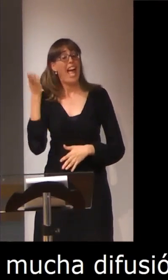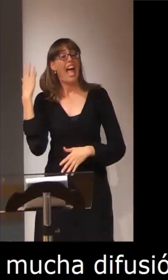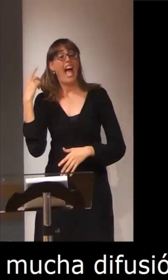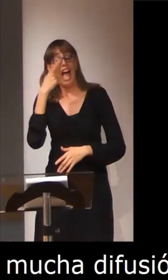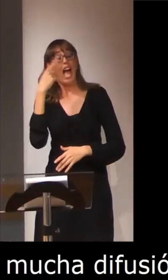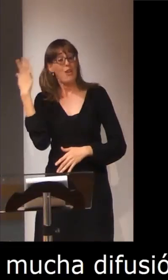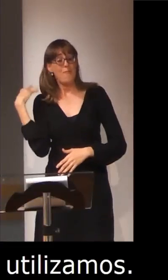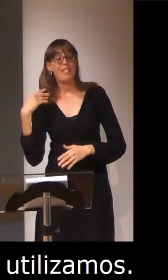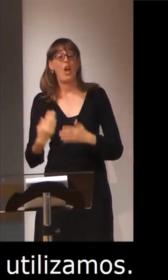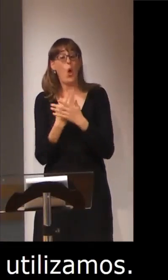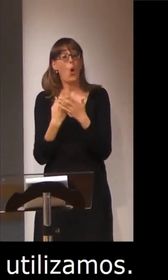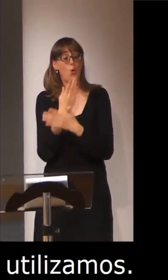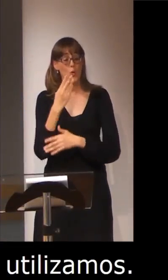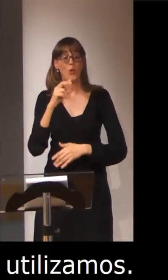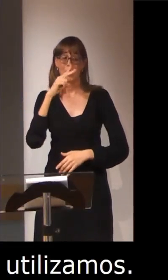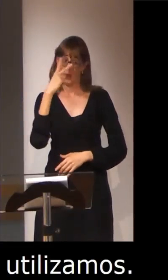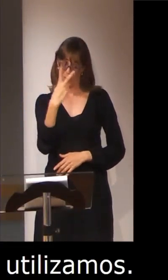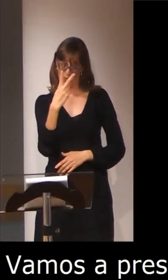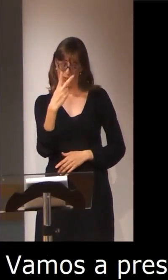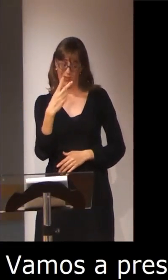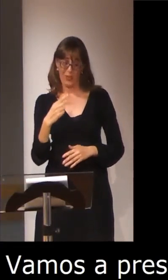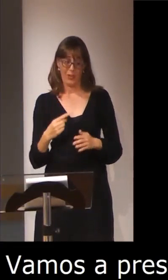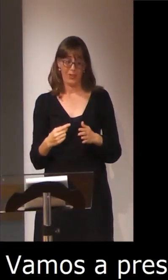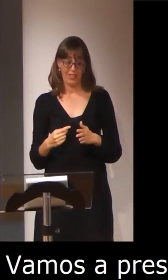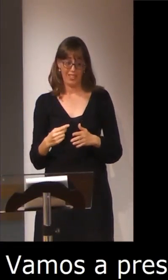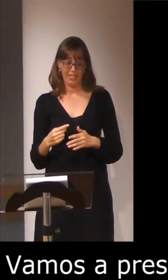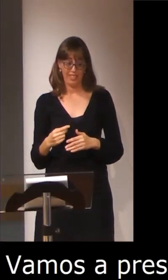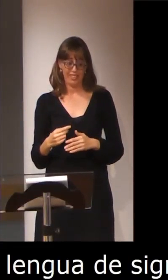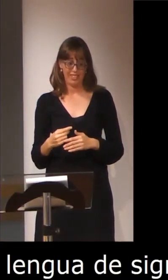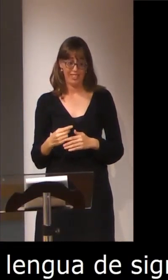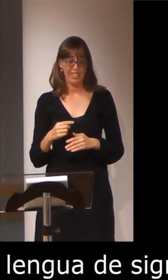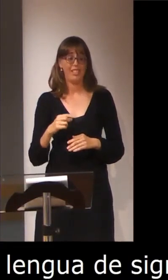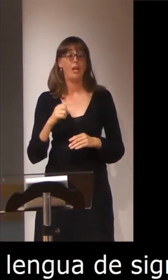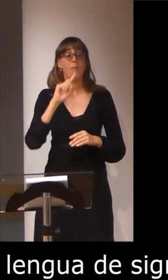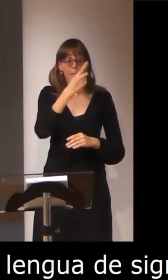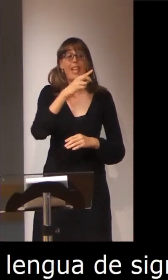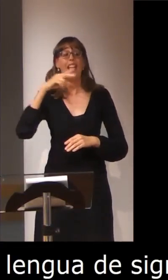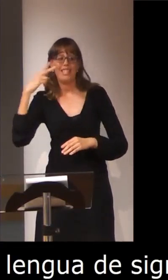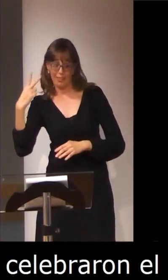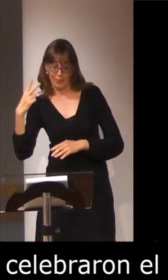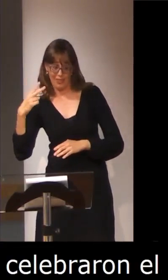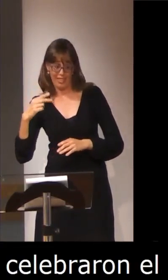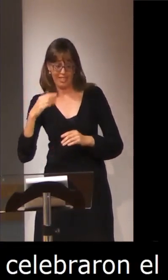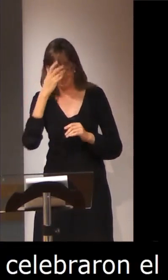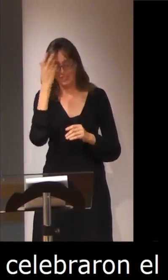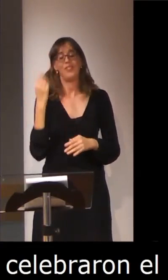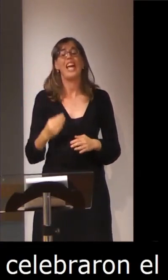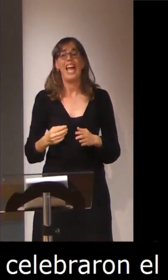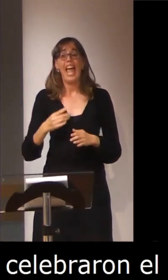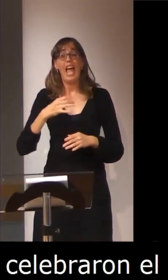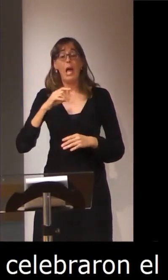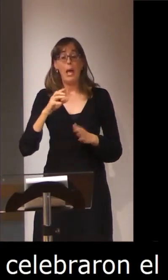signos española que se celebraron el año pasado. El año pasado se celebraron las segundas, de hecho. Las primeras y las